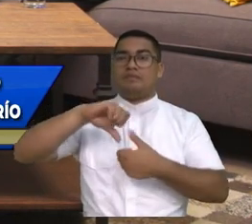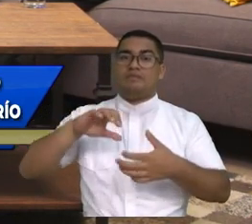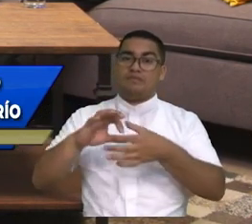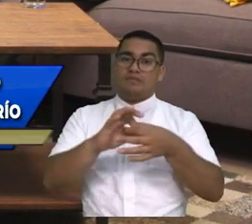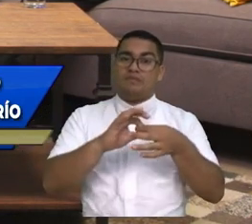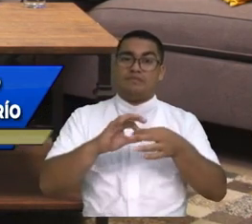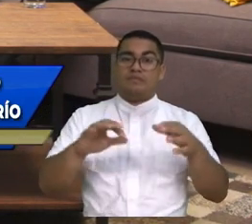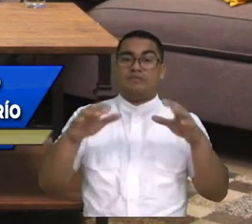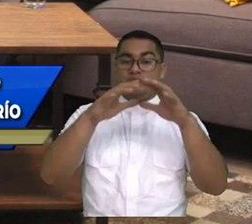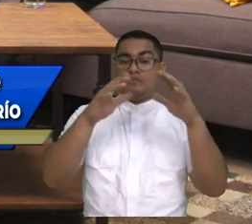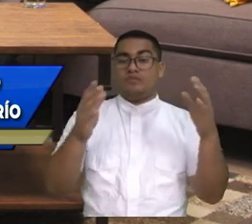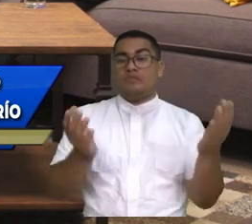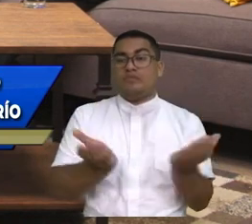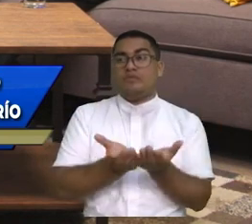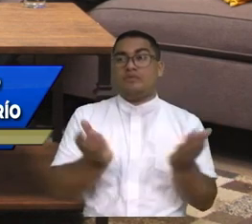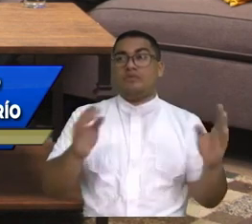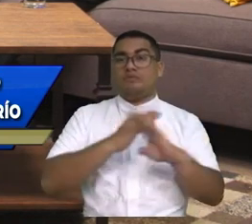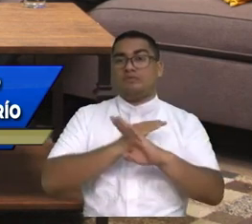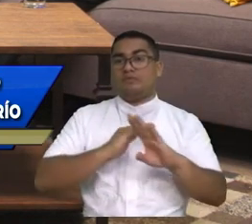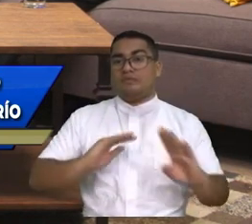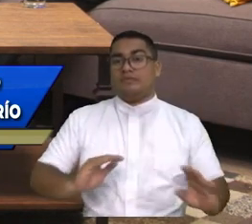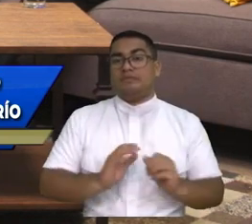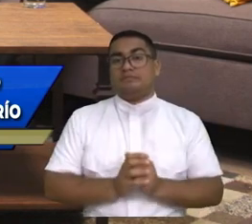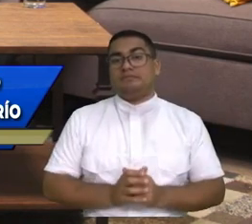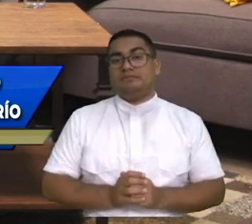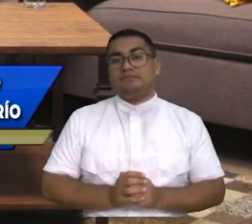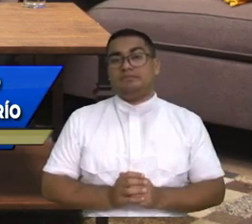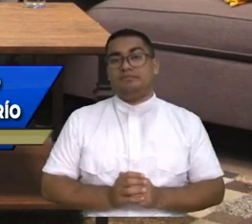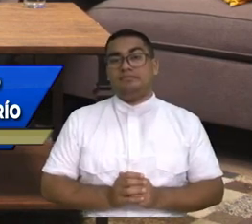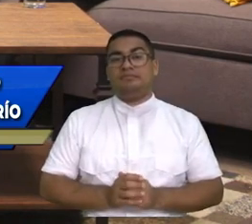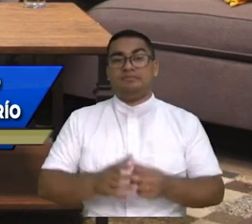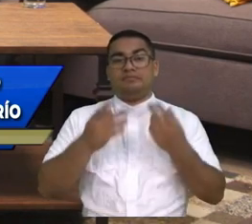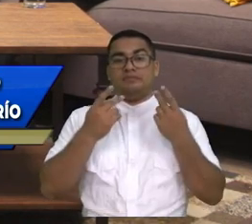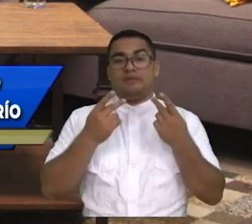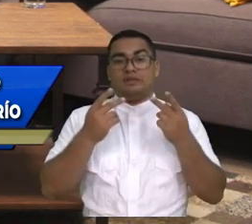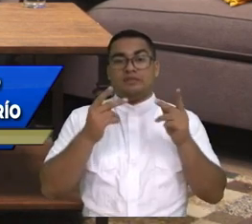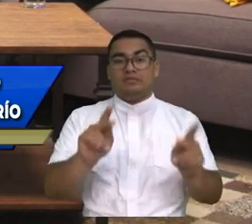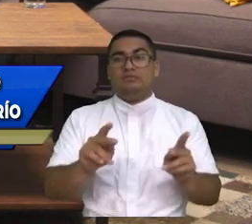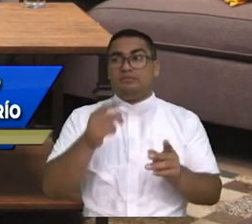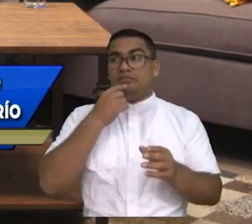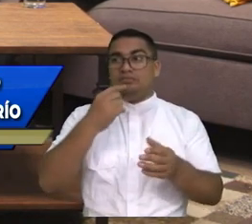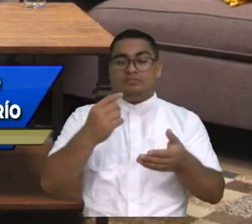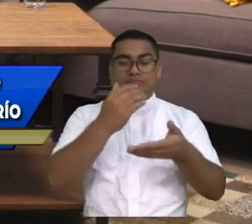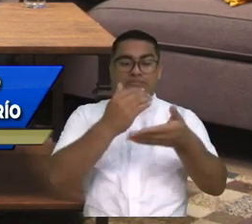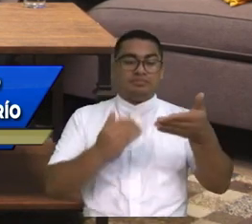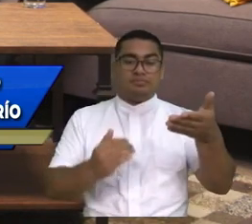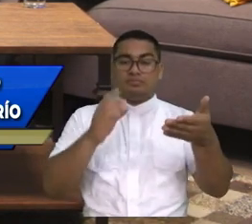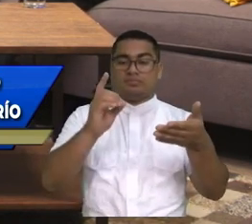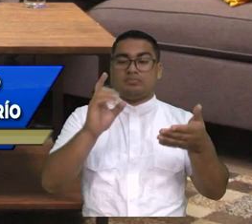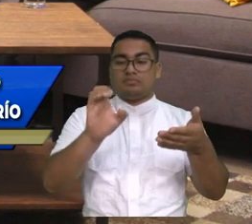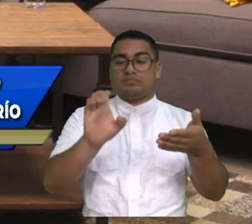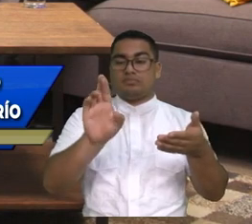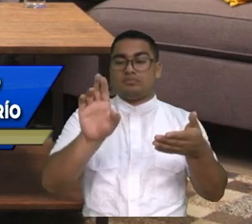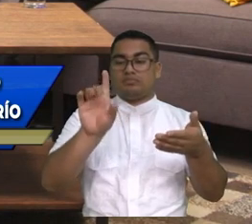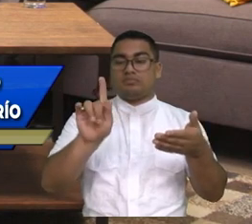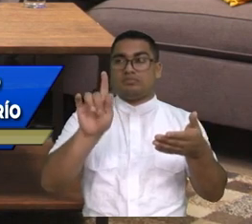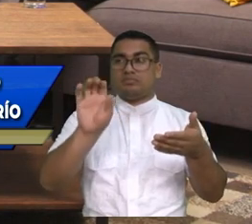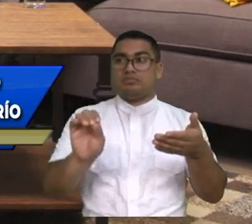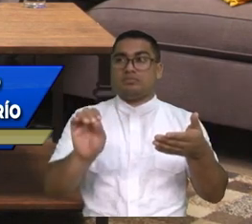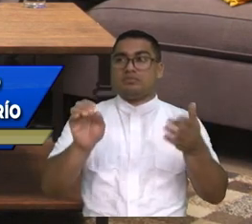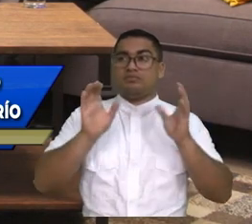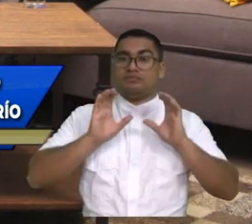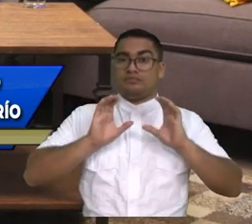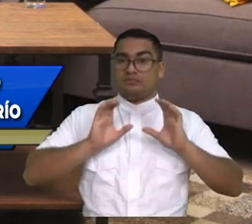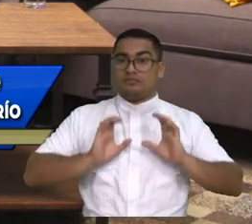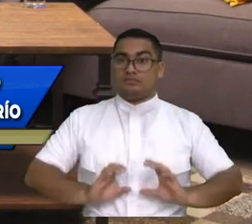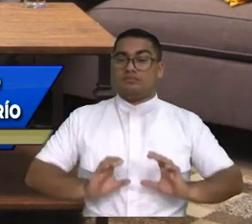giras pacifistas, claro, sí, cuando estaba la Primera Guerra Mundial. Sin embargo, el decreto decía que su cuerpo tenía que ser enterrado